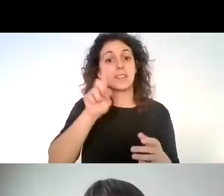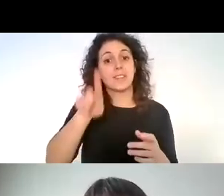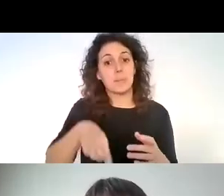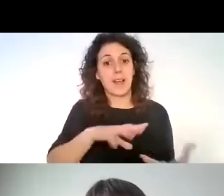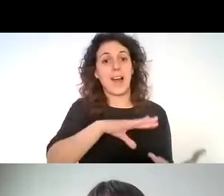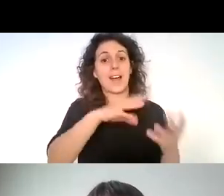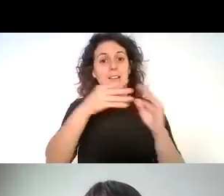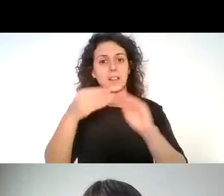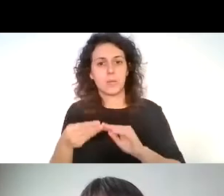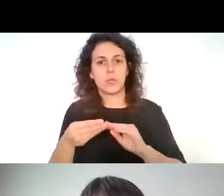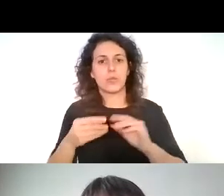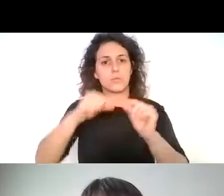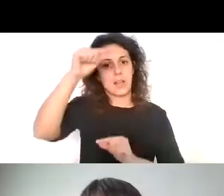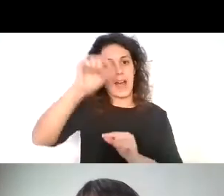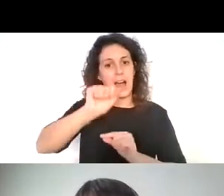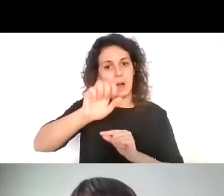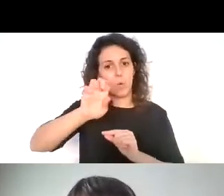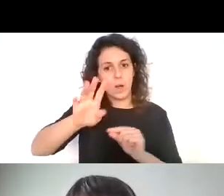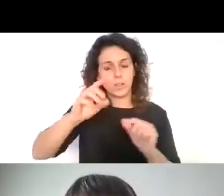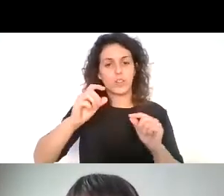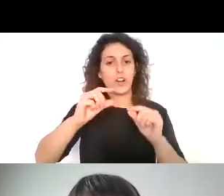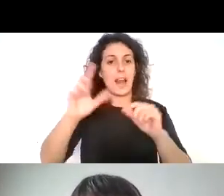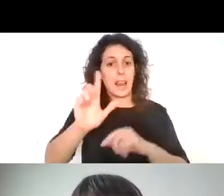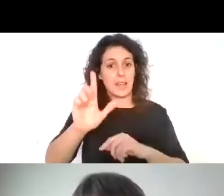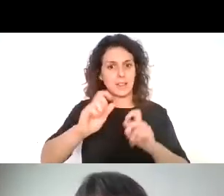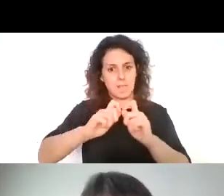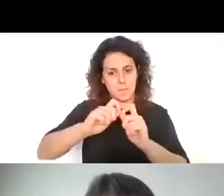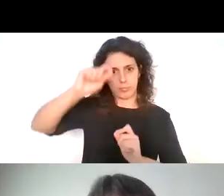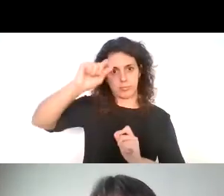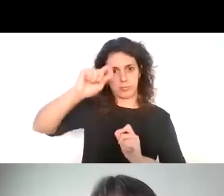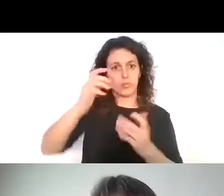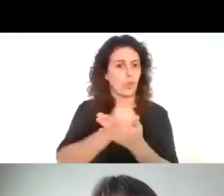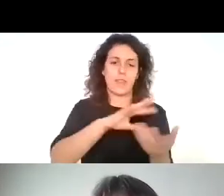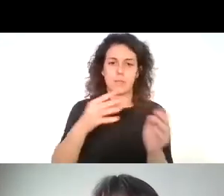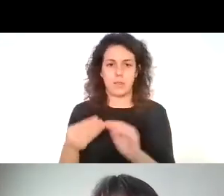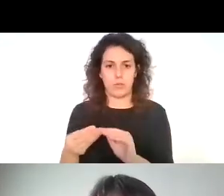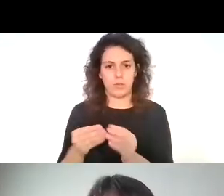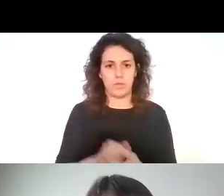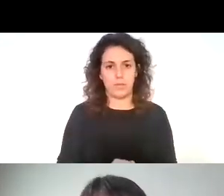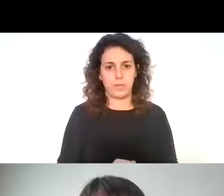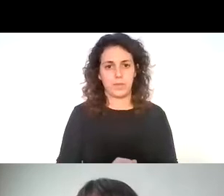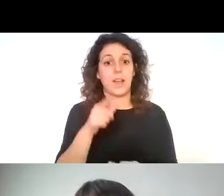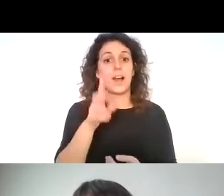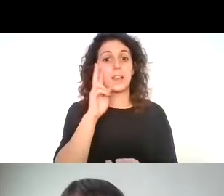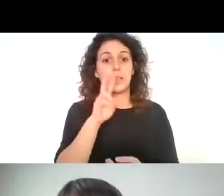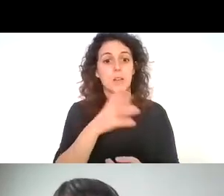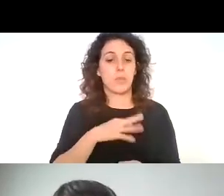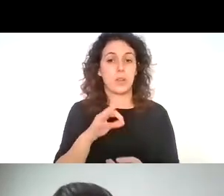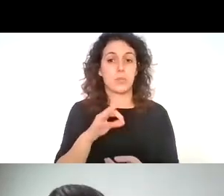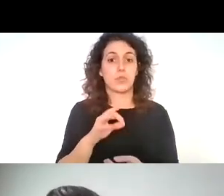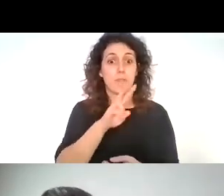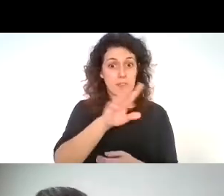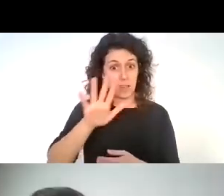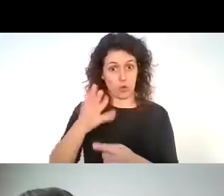DIN A4, letra más grande, todo un poco más adaptado. Aquí podemos ver que dentro de las 25